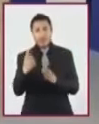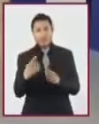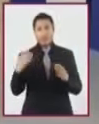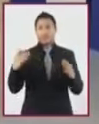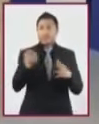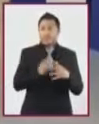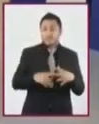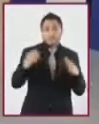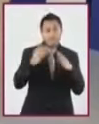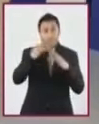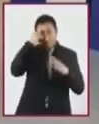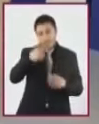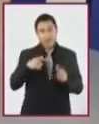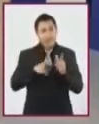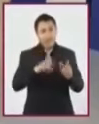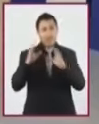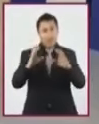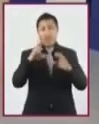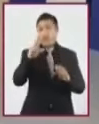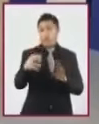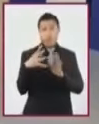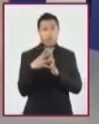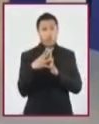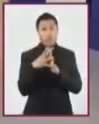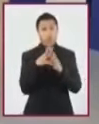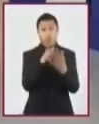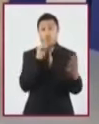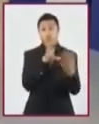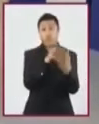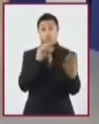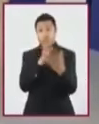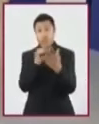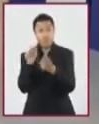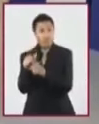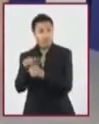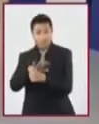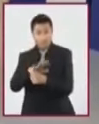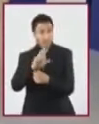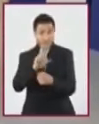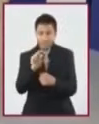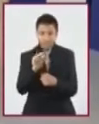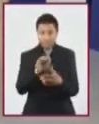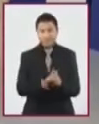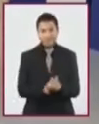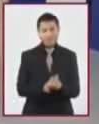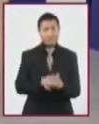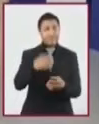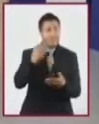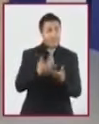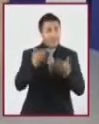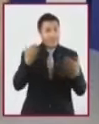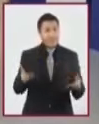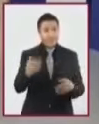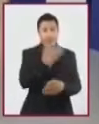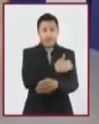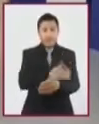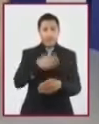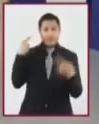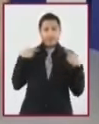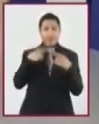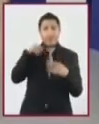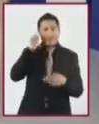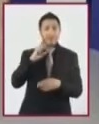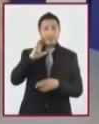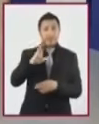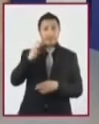seguir cuidándonos y así evitar contagiarnos de COVID-19. En esta sesión nos acompaña la maestra Cindy.